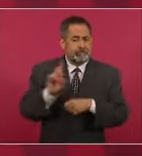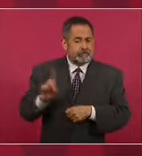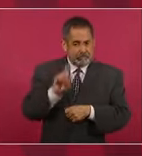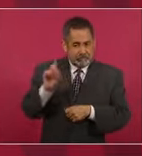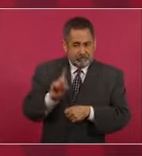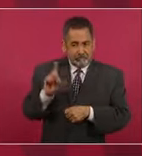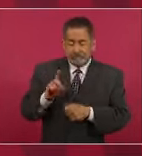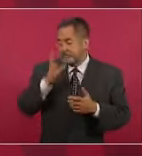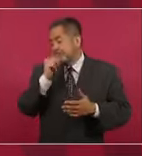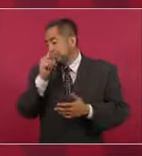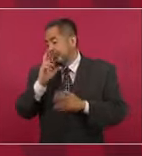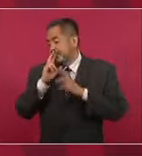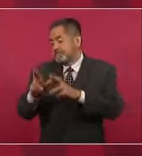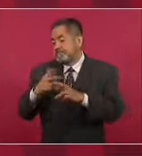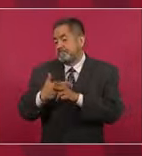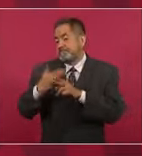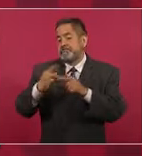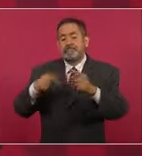Bueno,